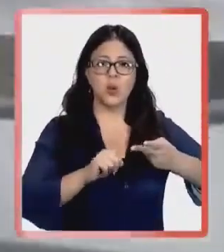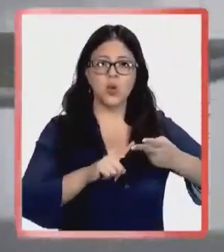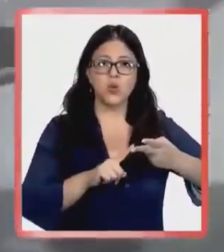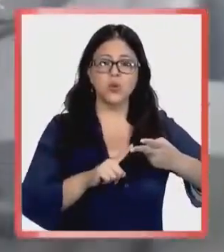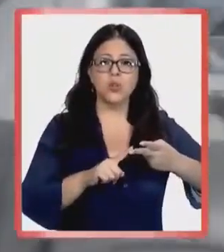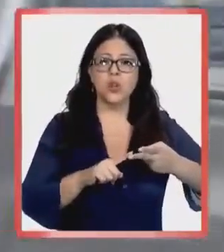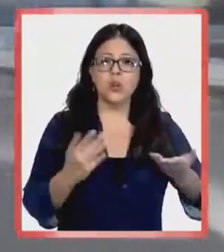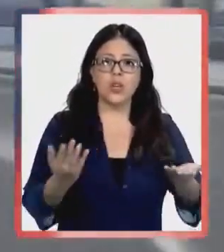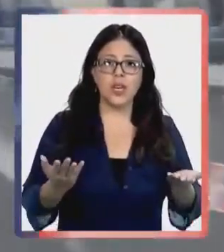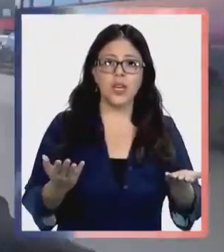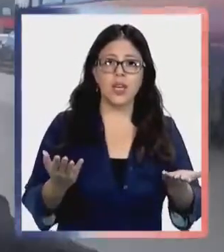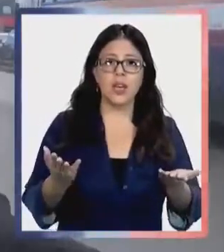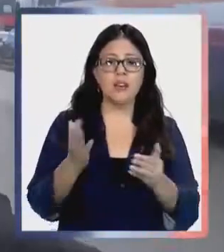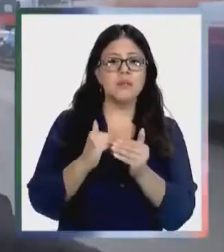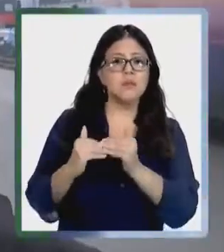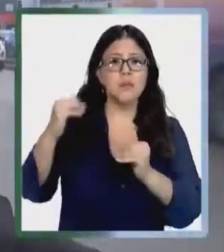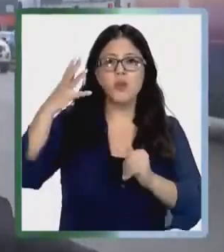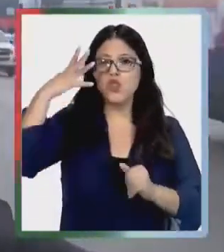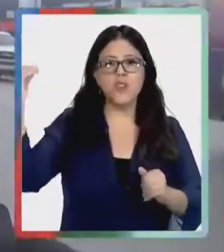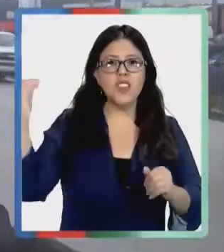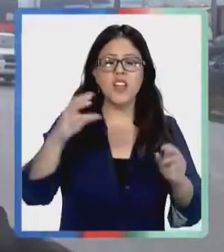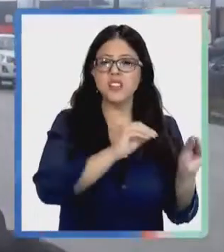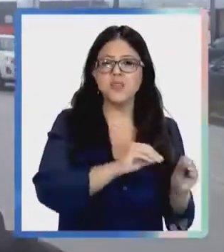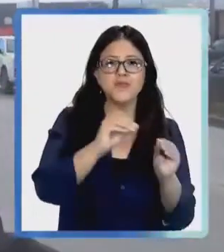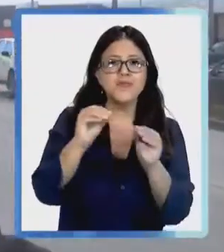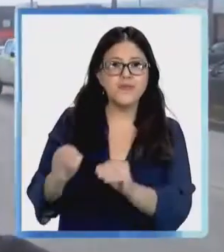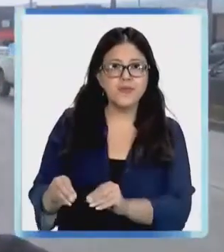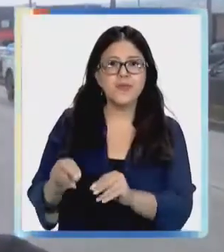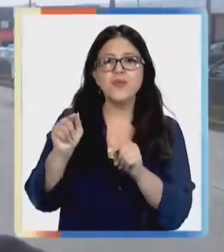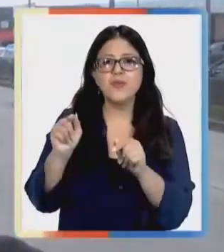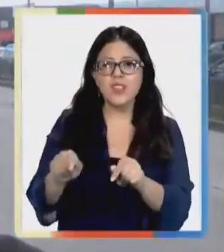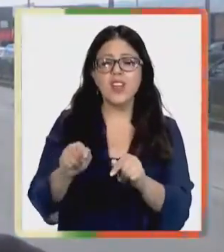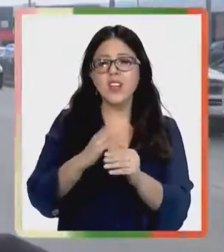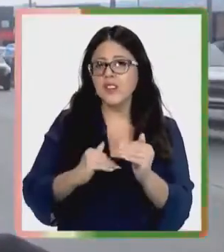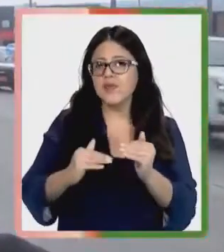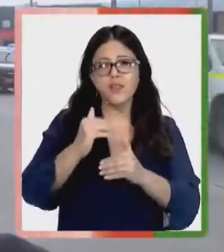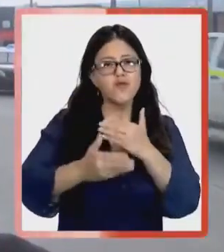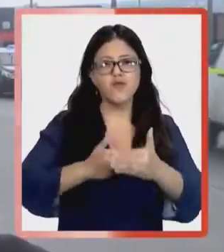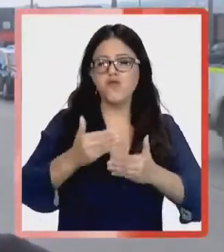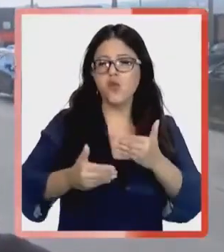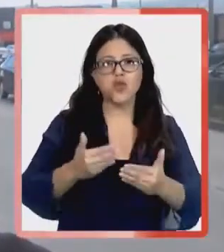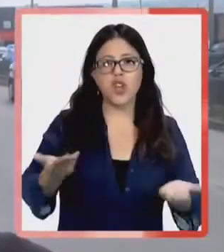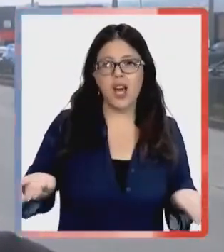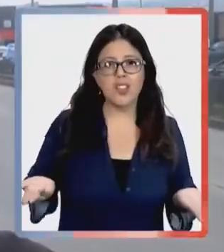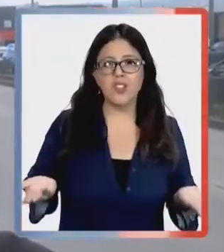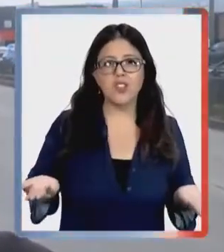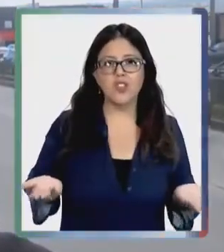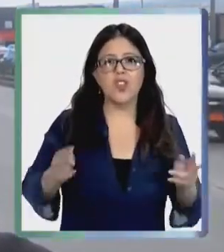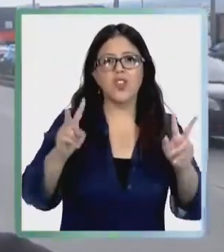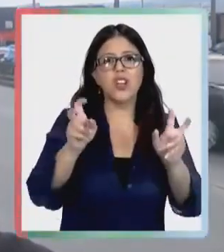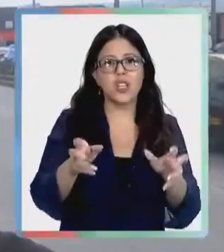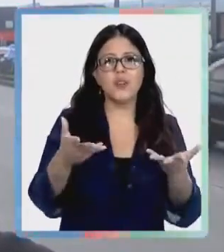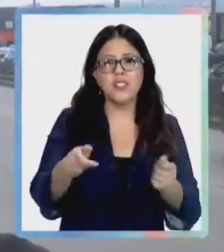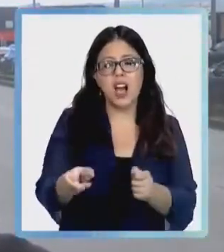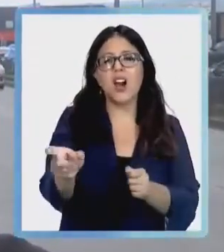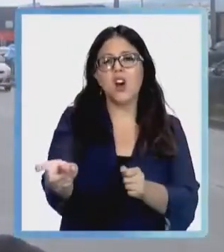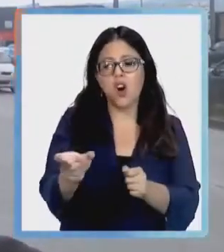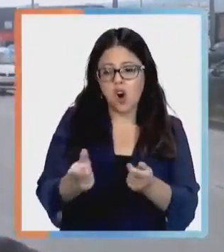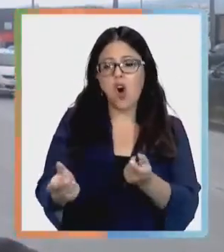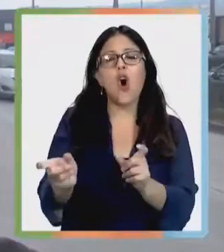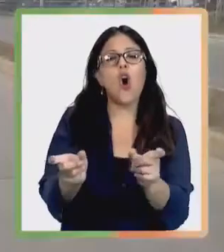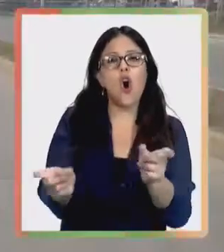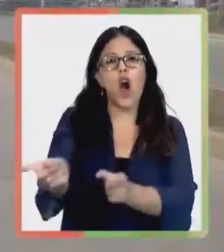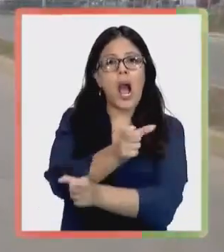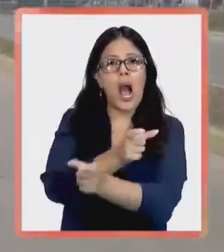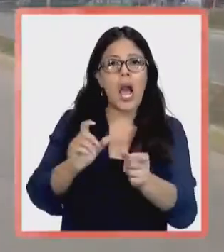es dejarlas a la par, olvidarse de la prórroga en el fondo y dejarlas a la par y que sigan funcionando con renovaciones ya el próximo